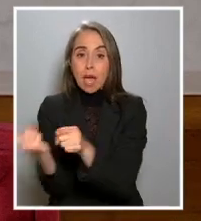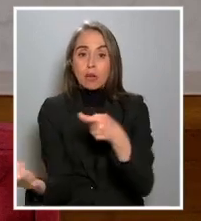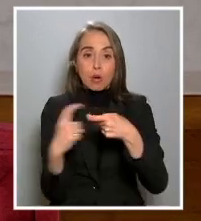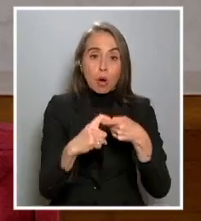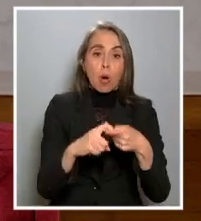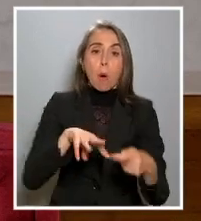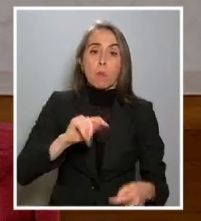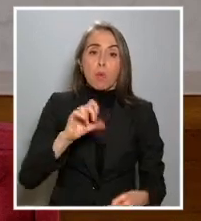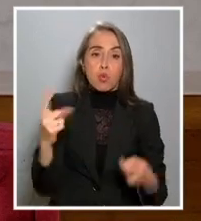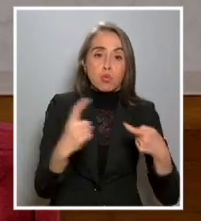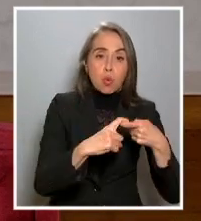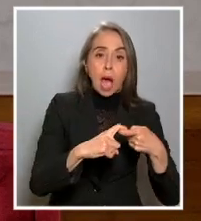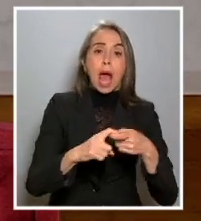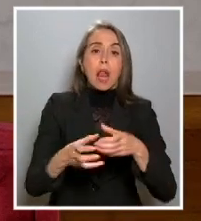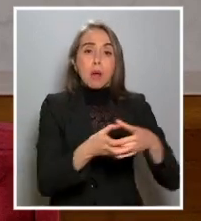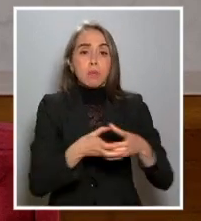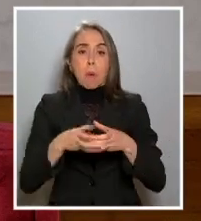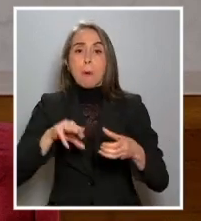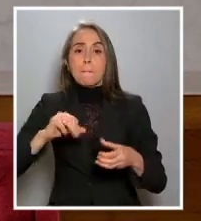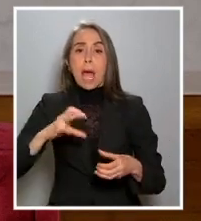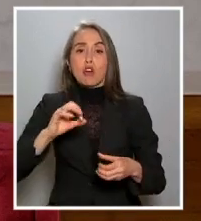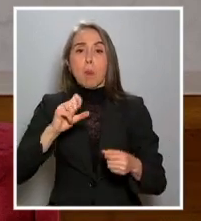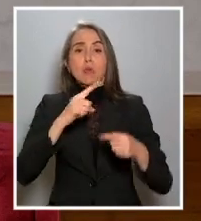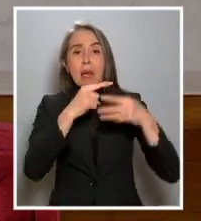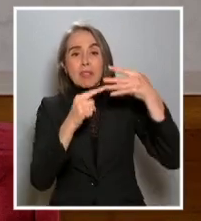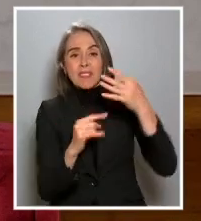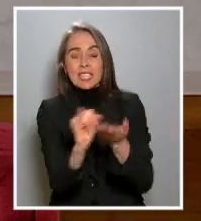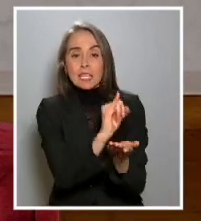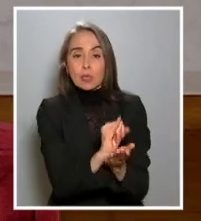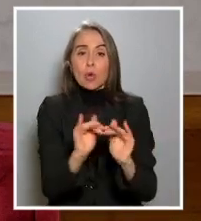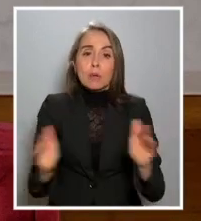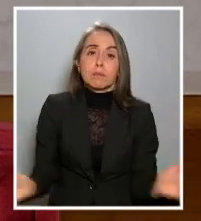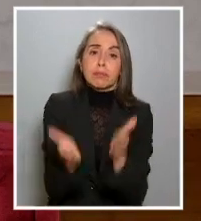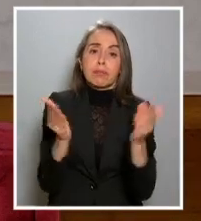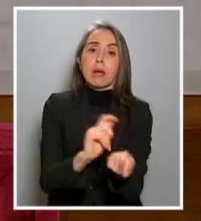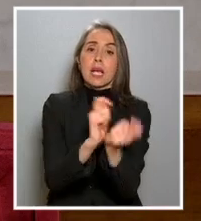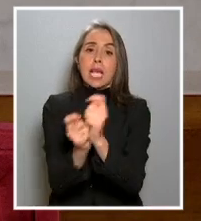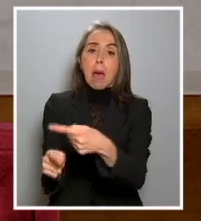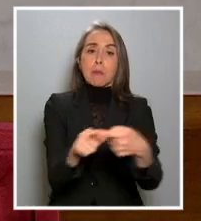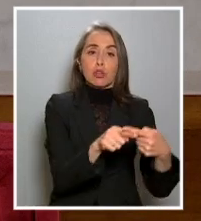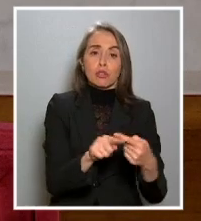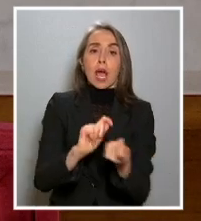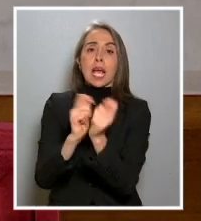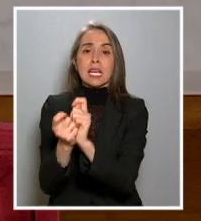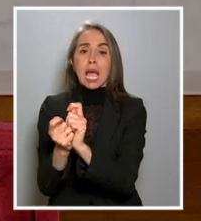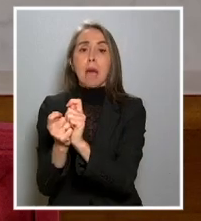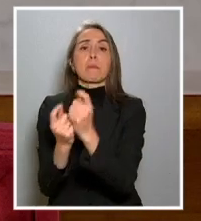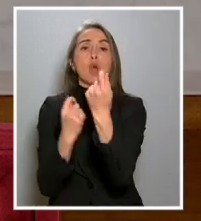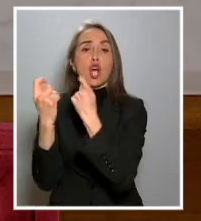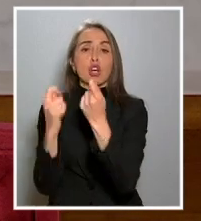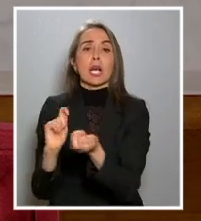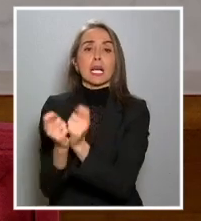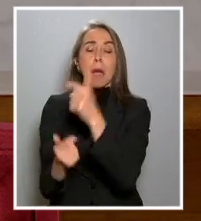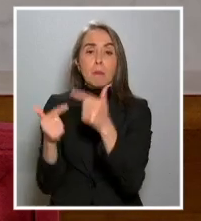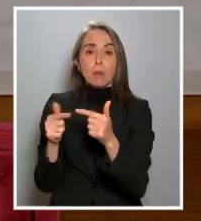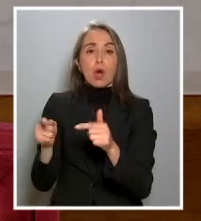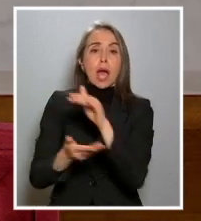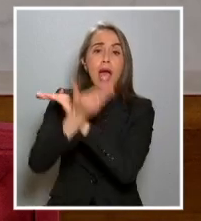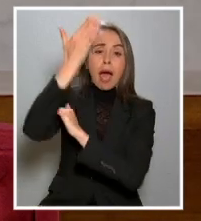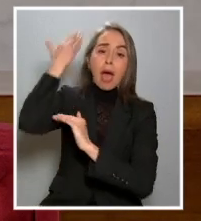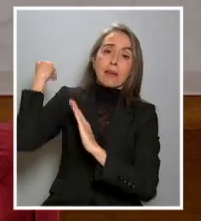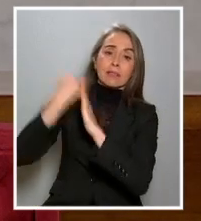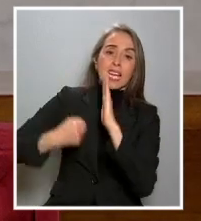sindicatos, en mutuales, en mancomunales, quienes han empujado los cambios sociales, económicos y políticos. Como líderes señeros de esas